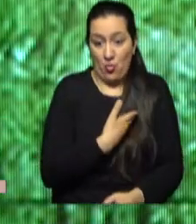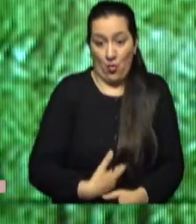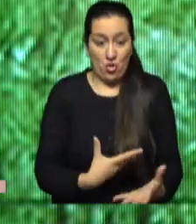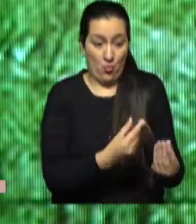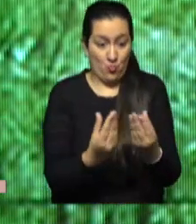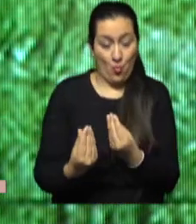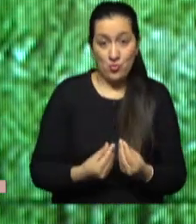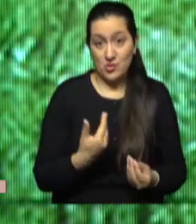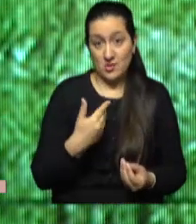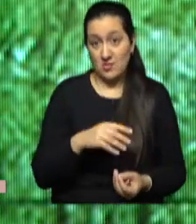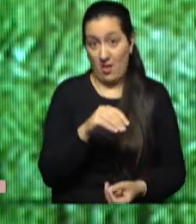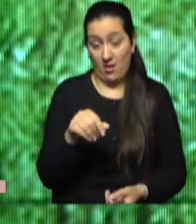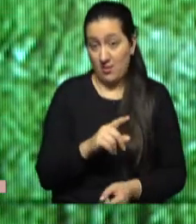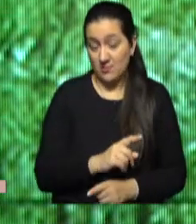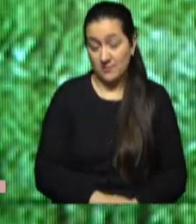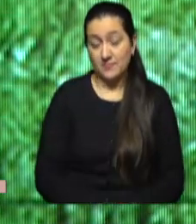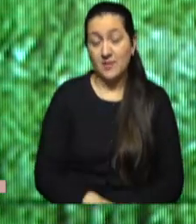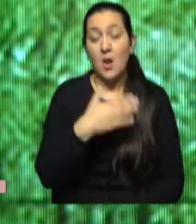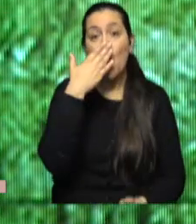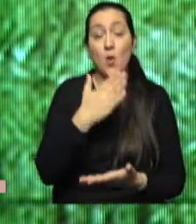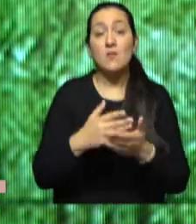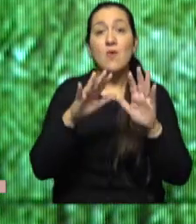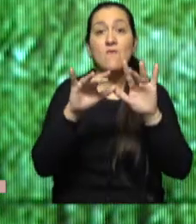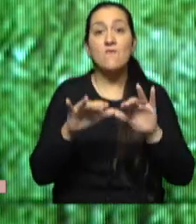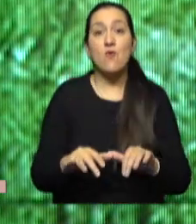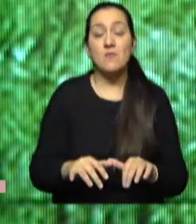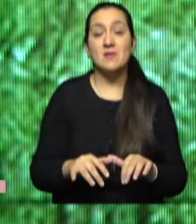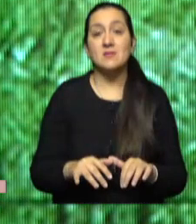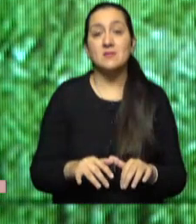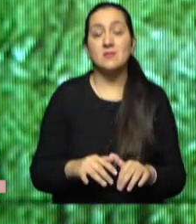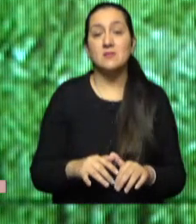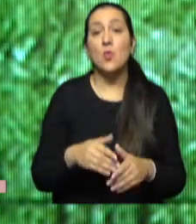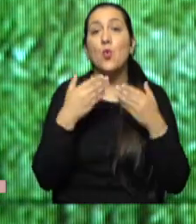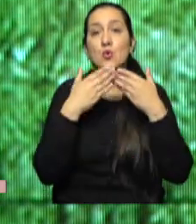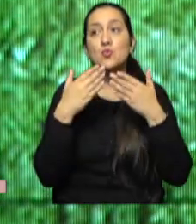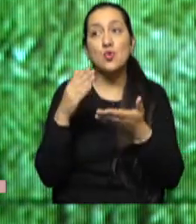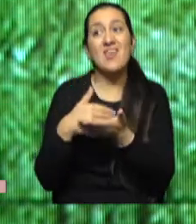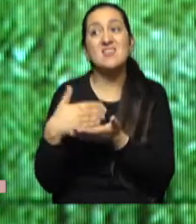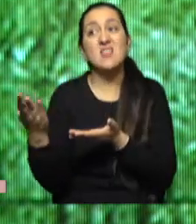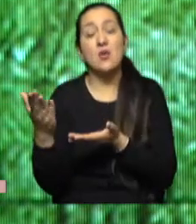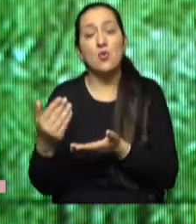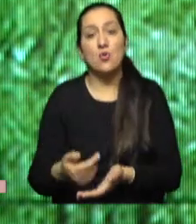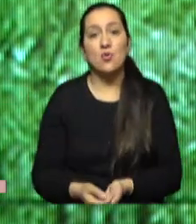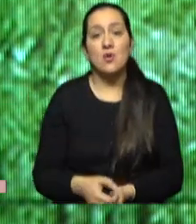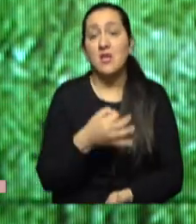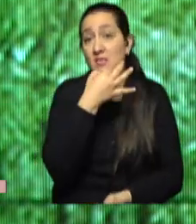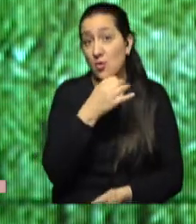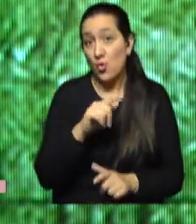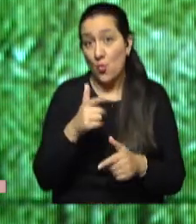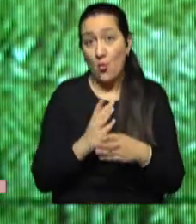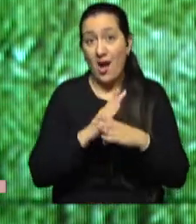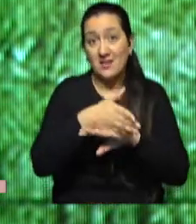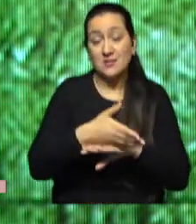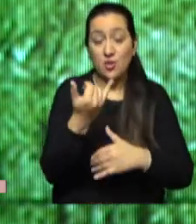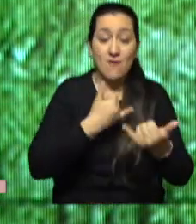último informe de un consultor externo que además arranca diciendo que no tuvo acceso a